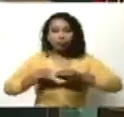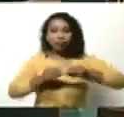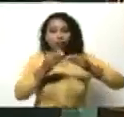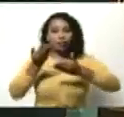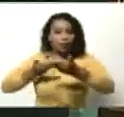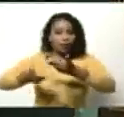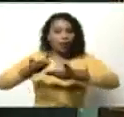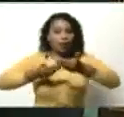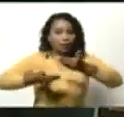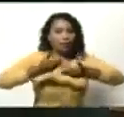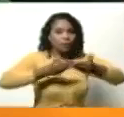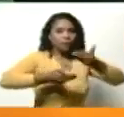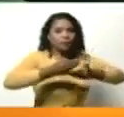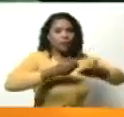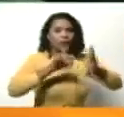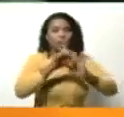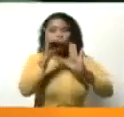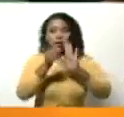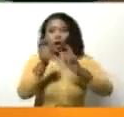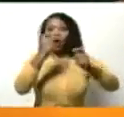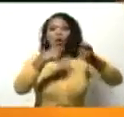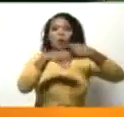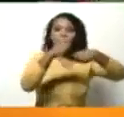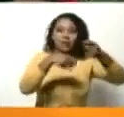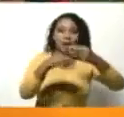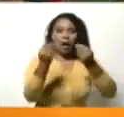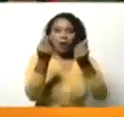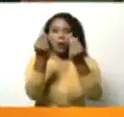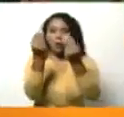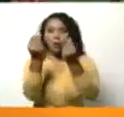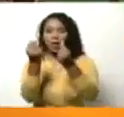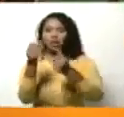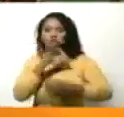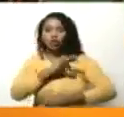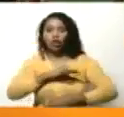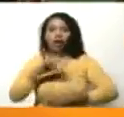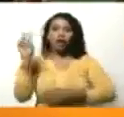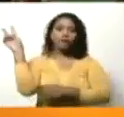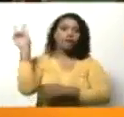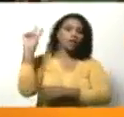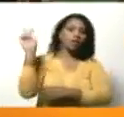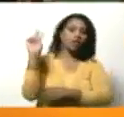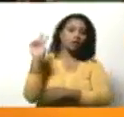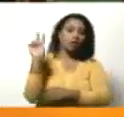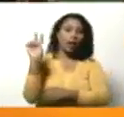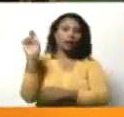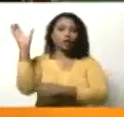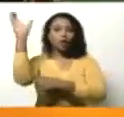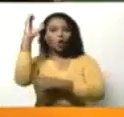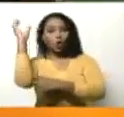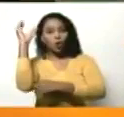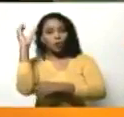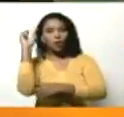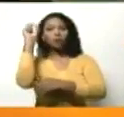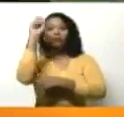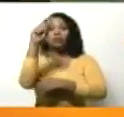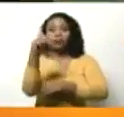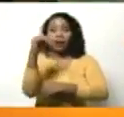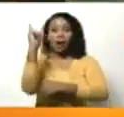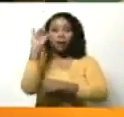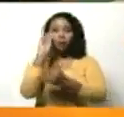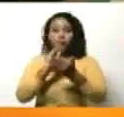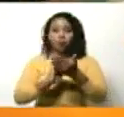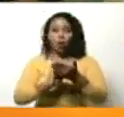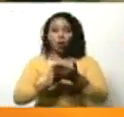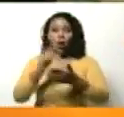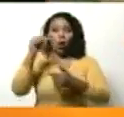relaciones diplomáticas, comerciales, económicas y sociales entre Venezuela y Colombia. También se tiene pautado que